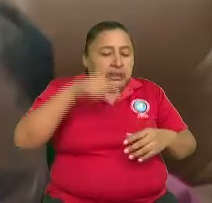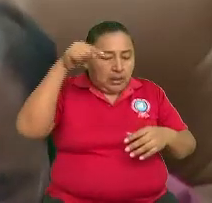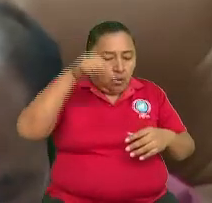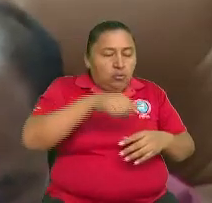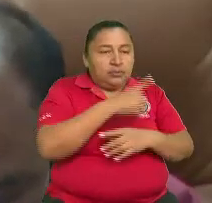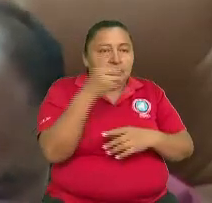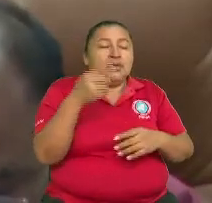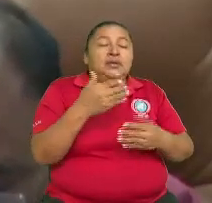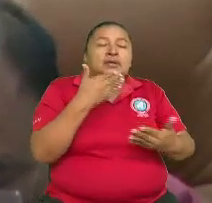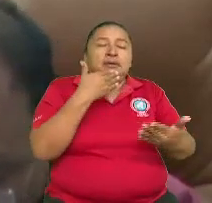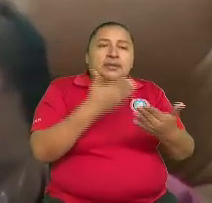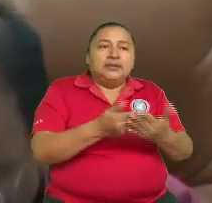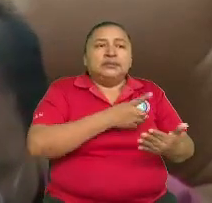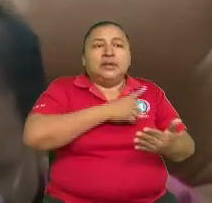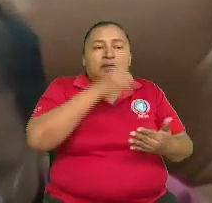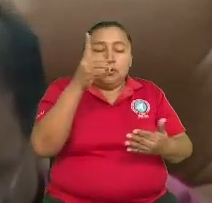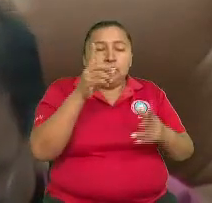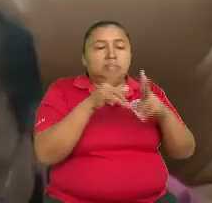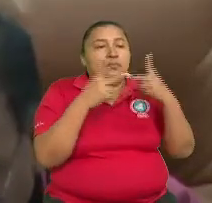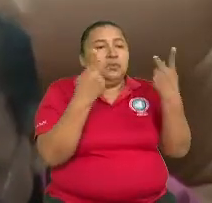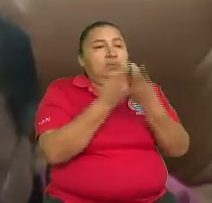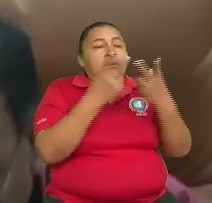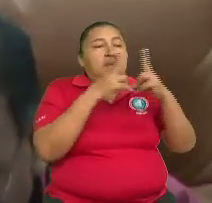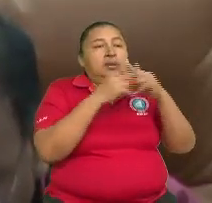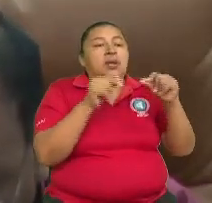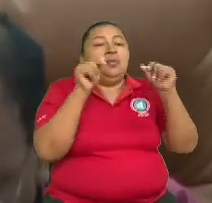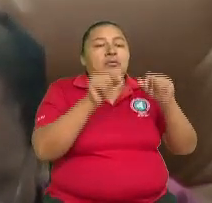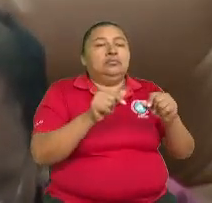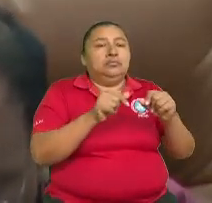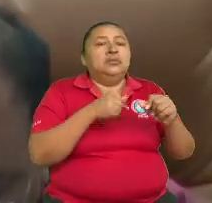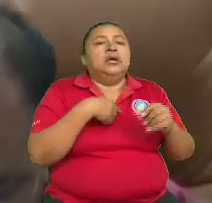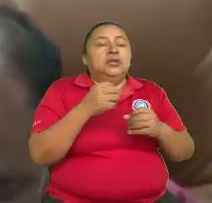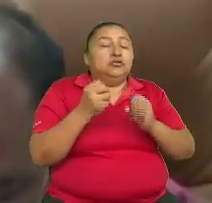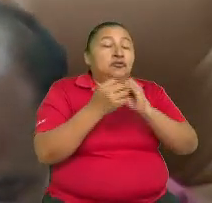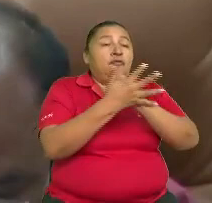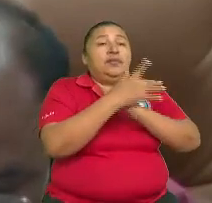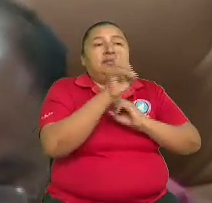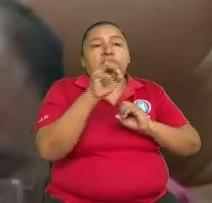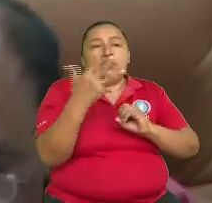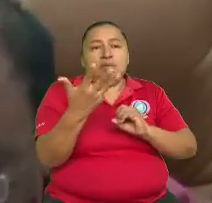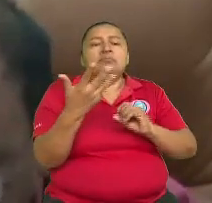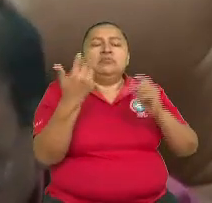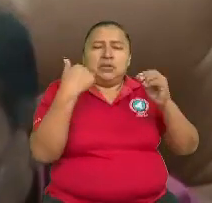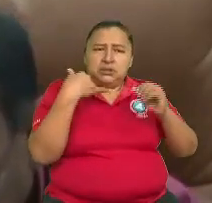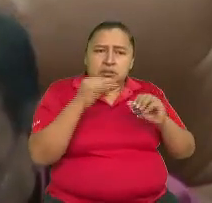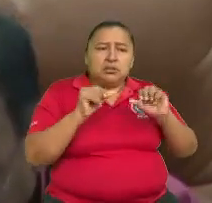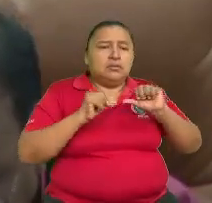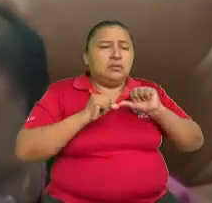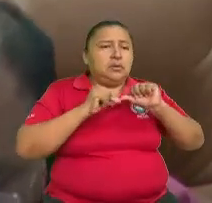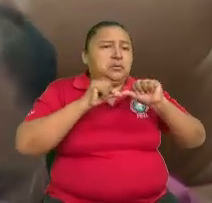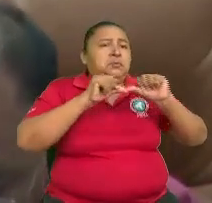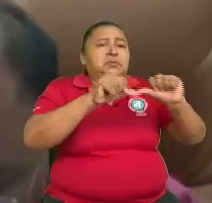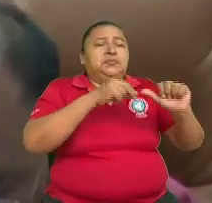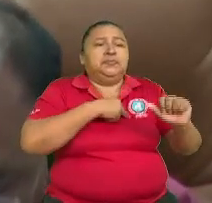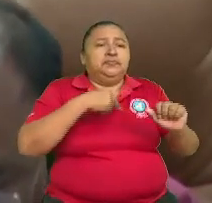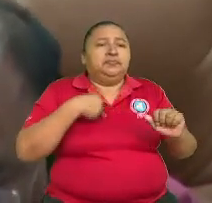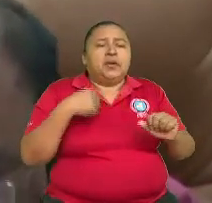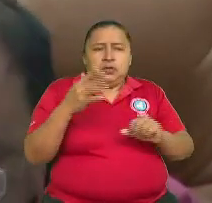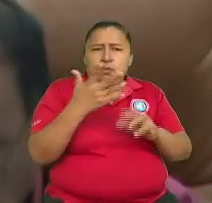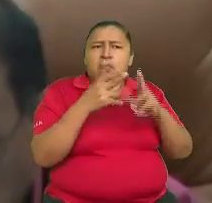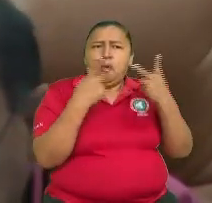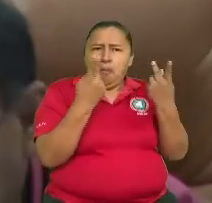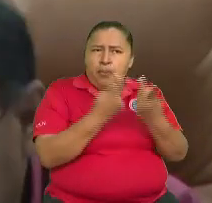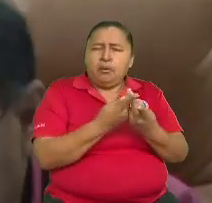de hoy, gracias a Dios y al pueblo de Nicaragua, al COVID-19. Y así lo vamos a seguir haciendo. Y somos un pueblo